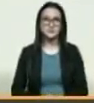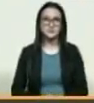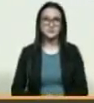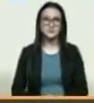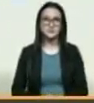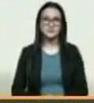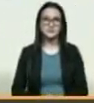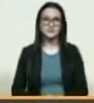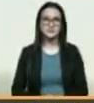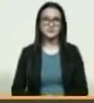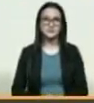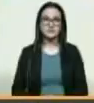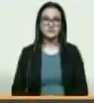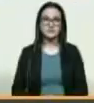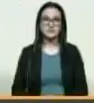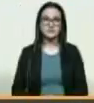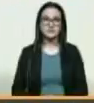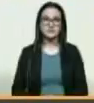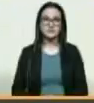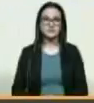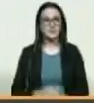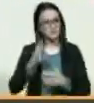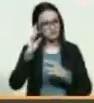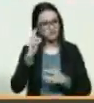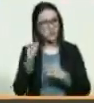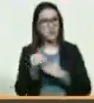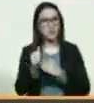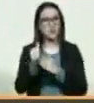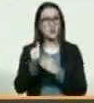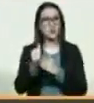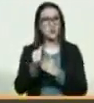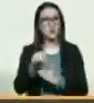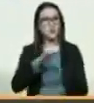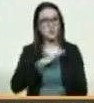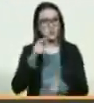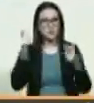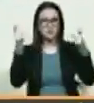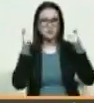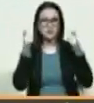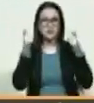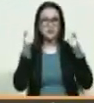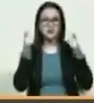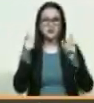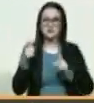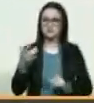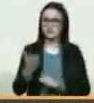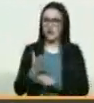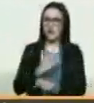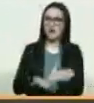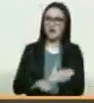a las que reconocieron el liderazgo del comandante Chávez desde un principio.